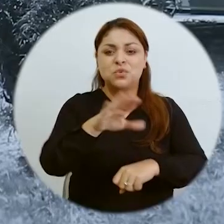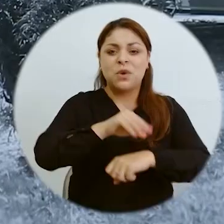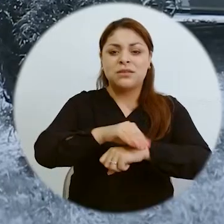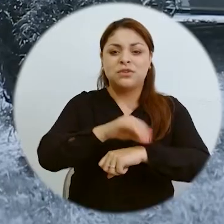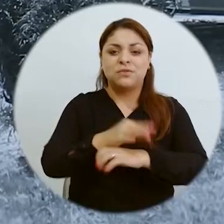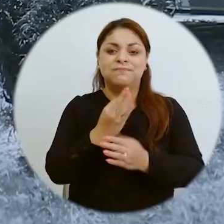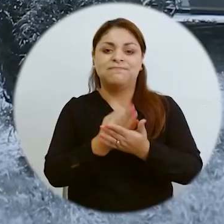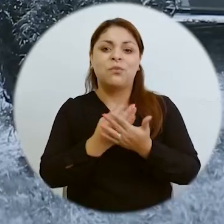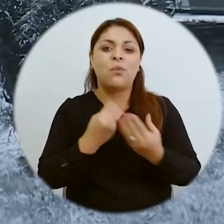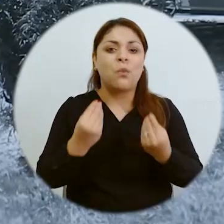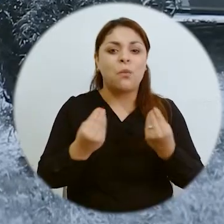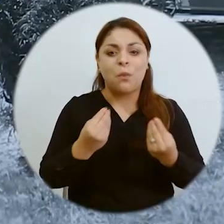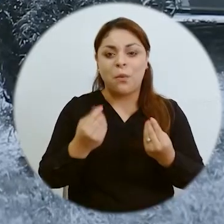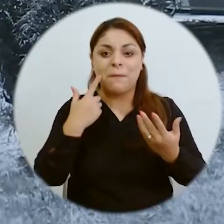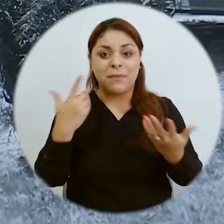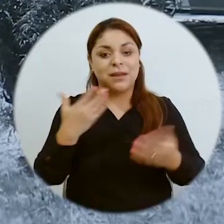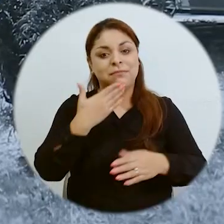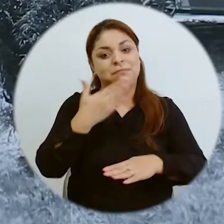en